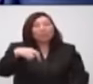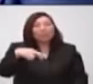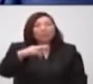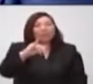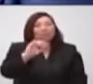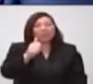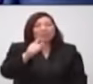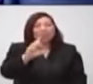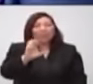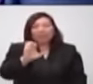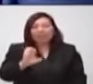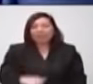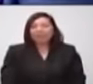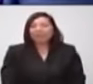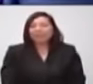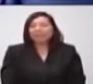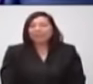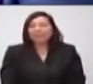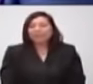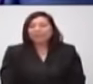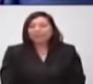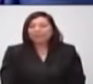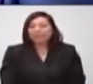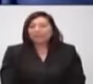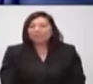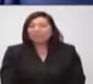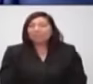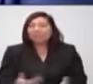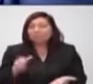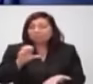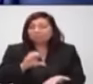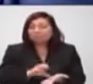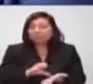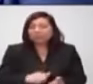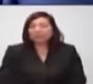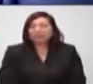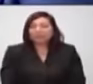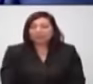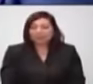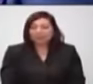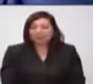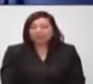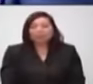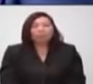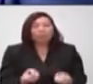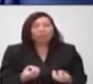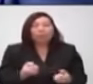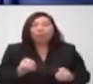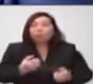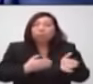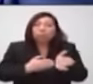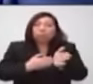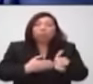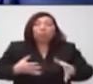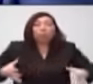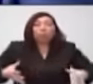Nosotros, que provenimos del centro del país, el cuello de botella que se forma en el puente